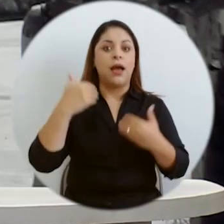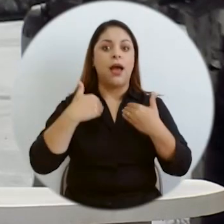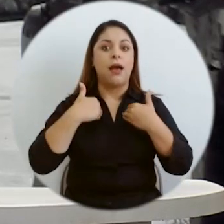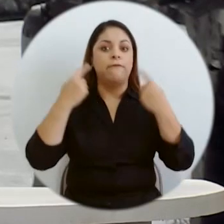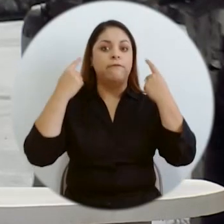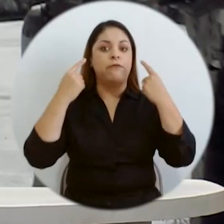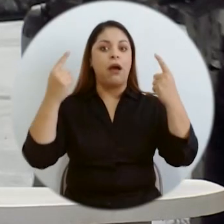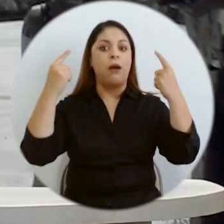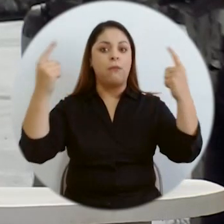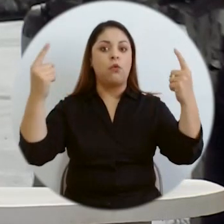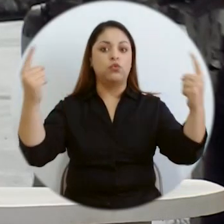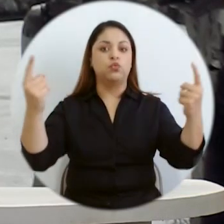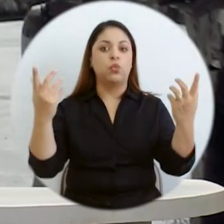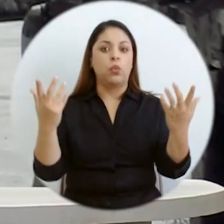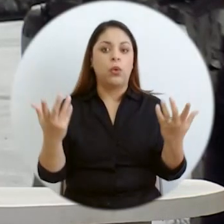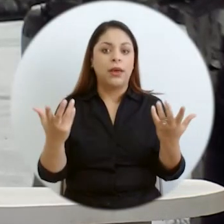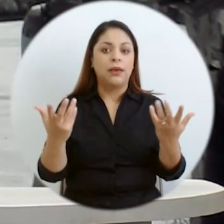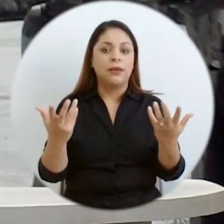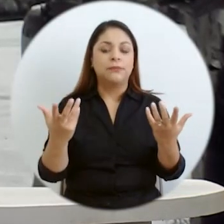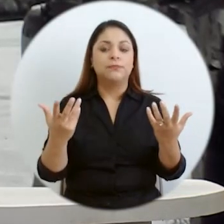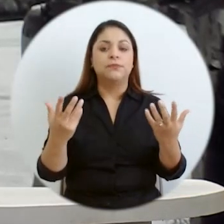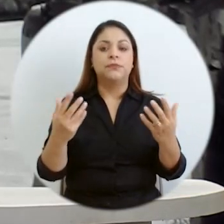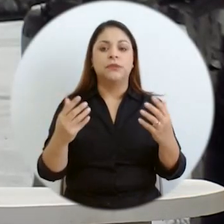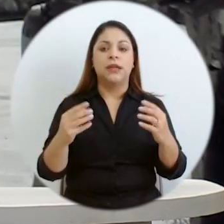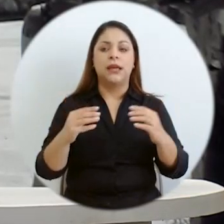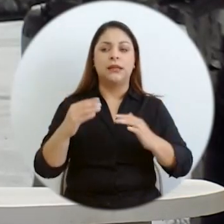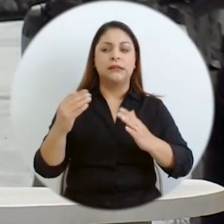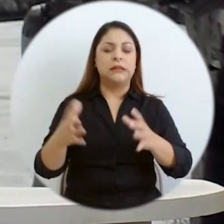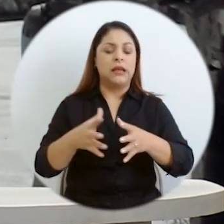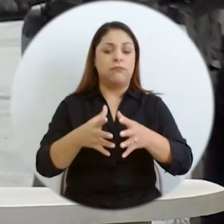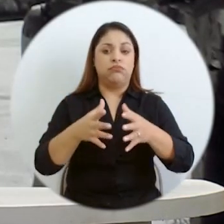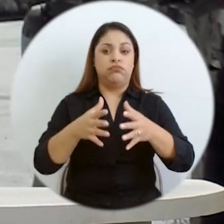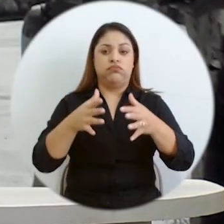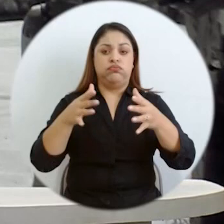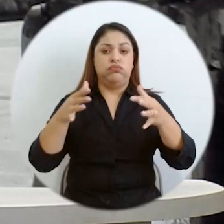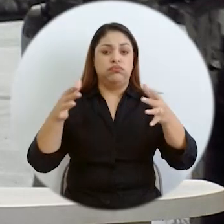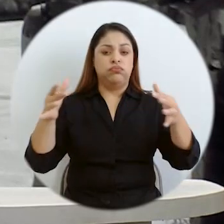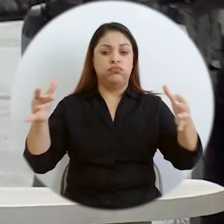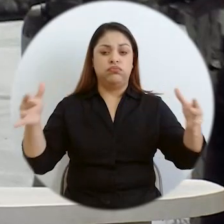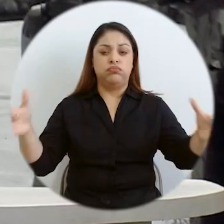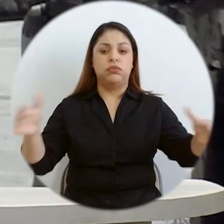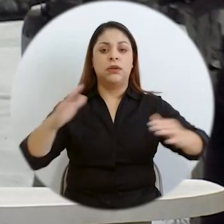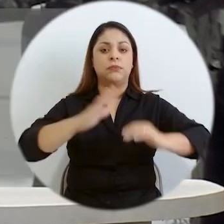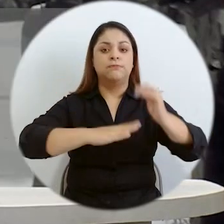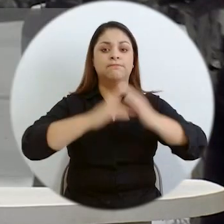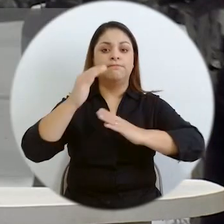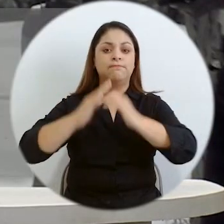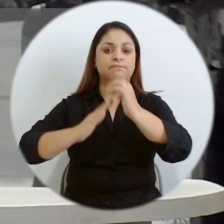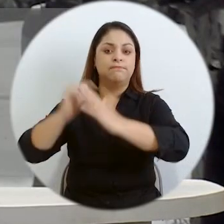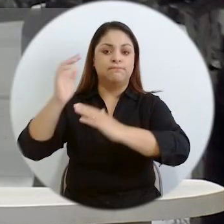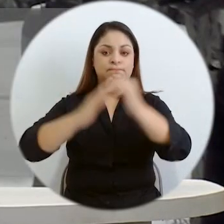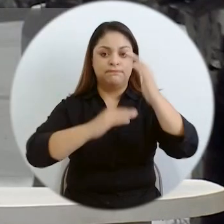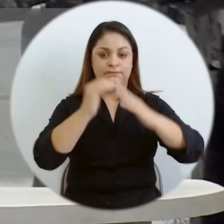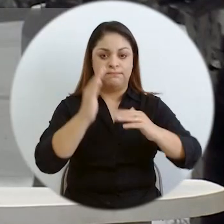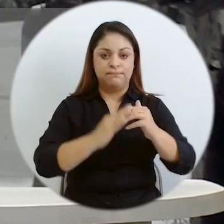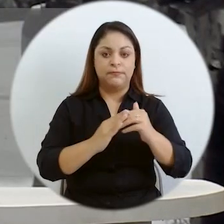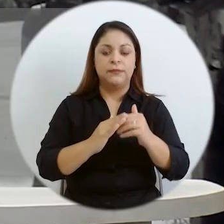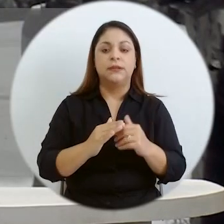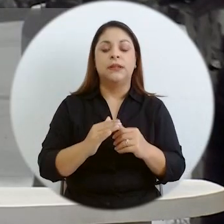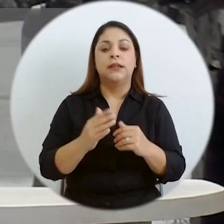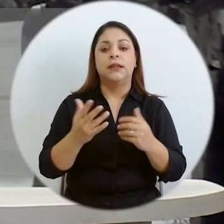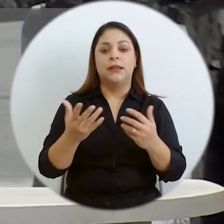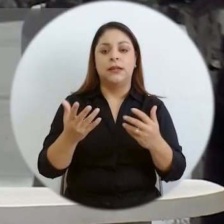boom inmobiliario que sobre todo se incrementó durante y después de la pandemia y